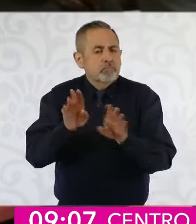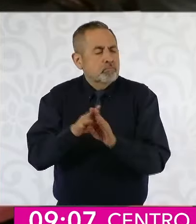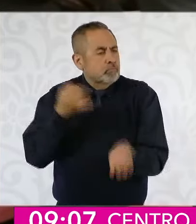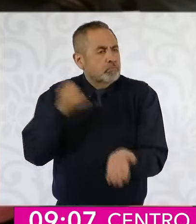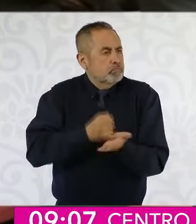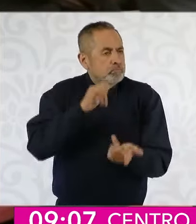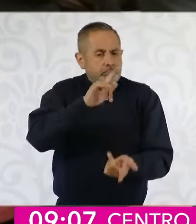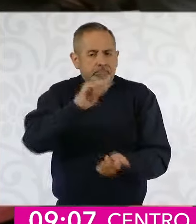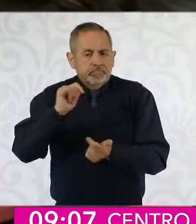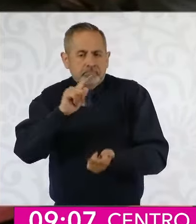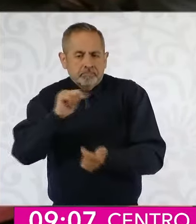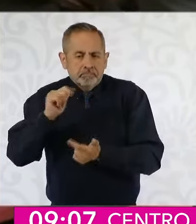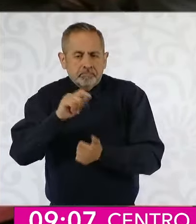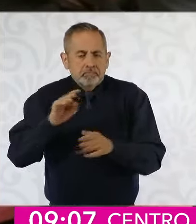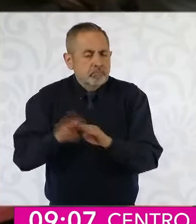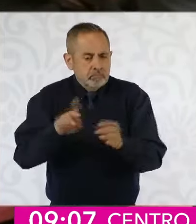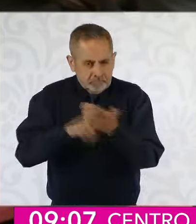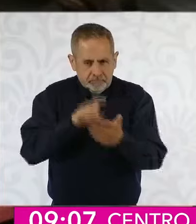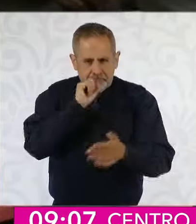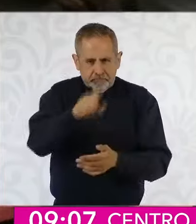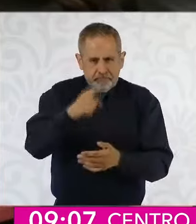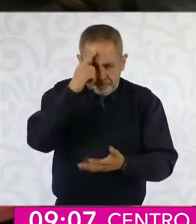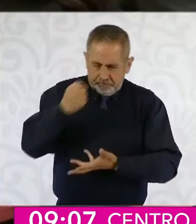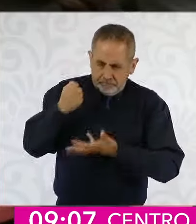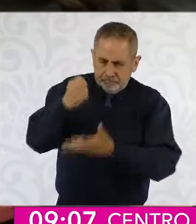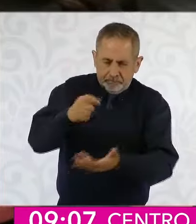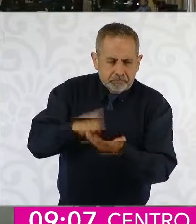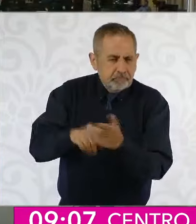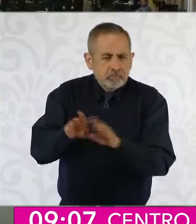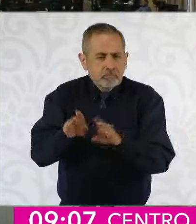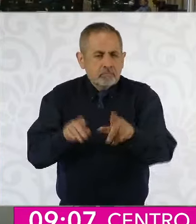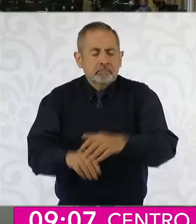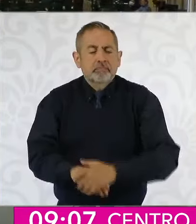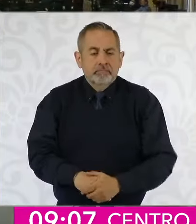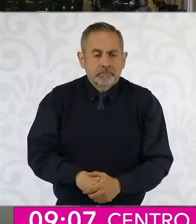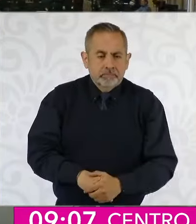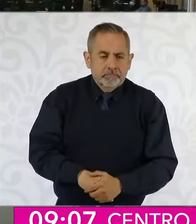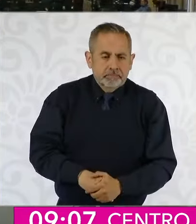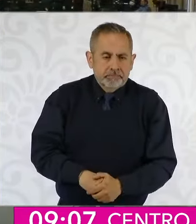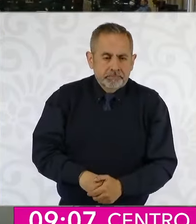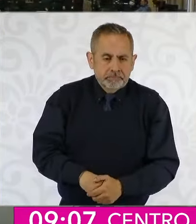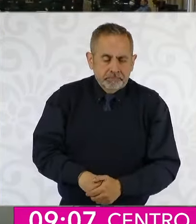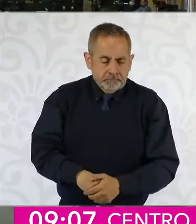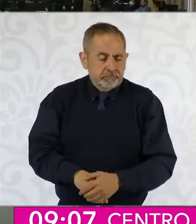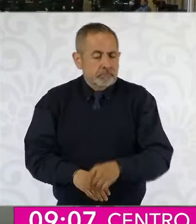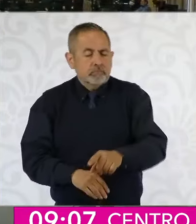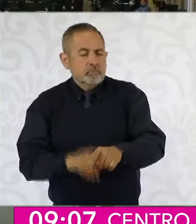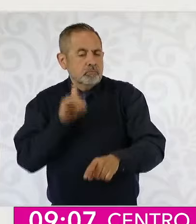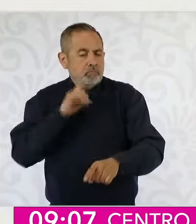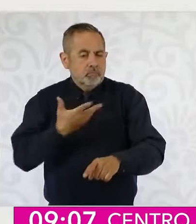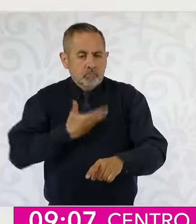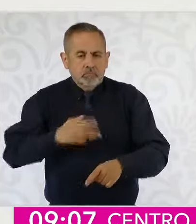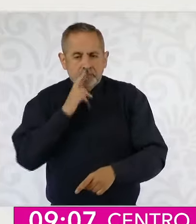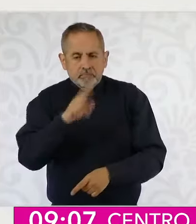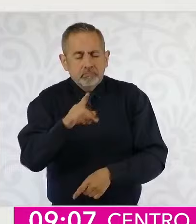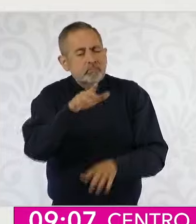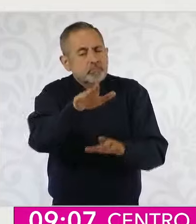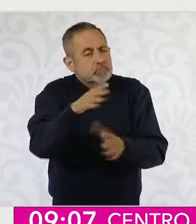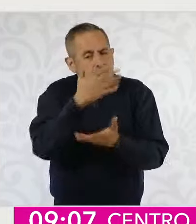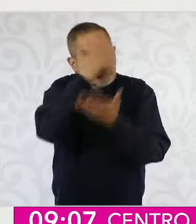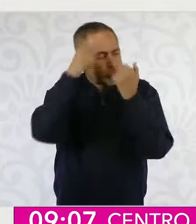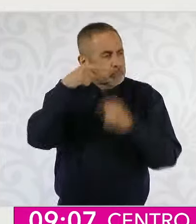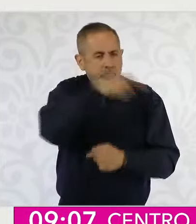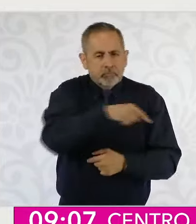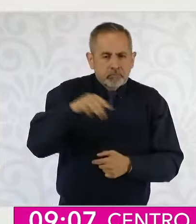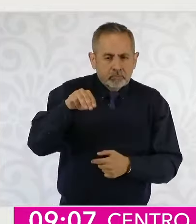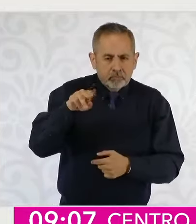recaudación mencionado en el presupuesto actualmente? No sé cuáles sean las consideraciones de Moody's,